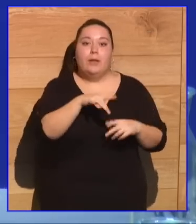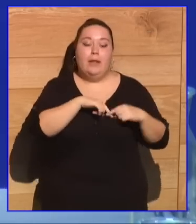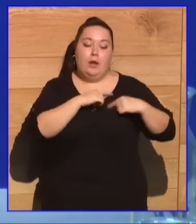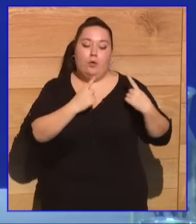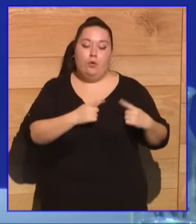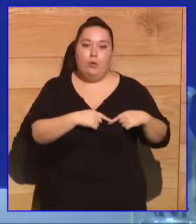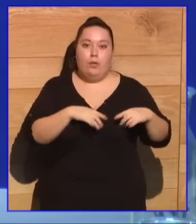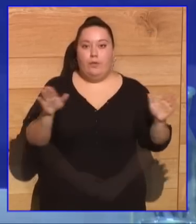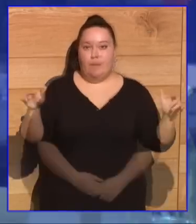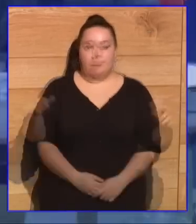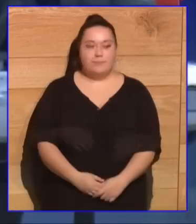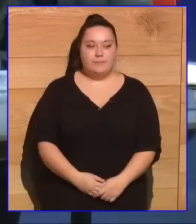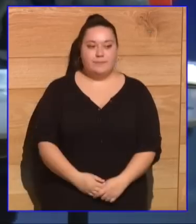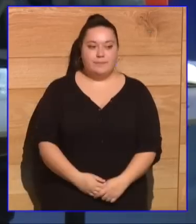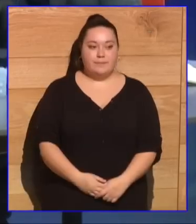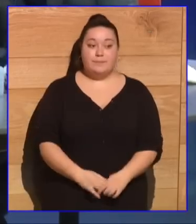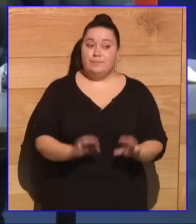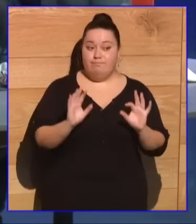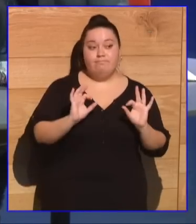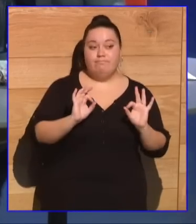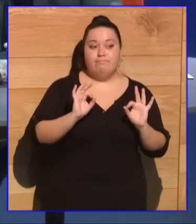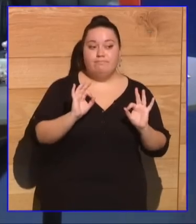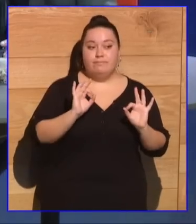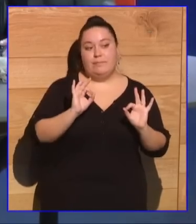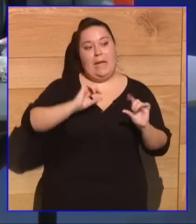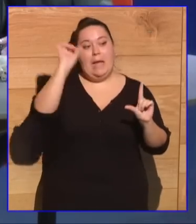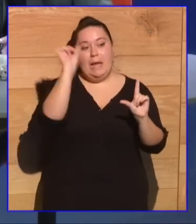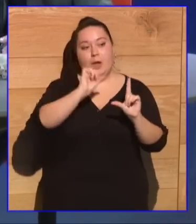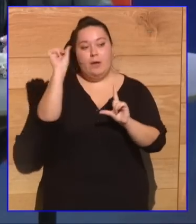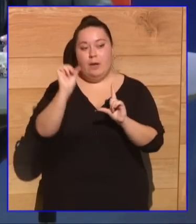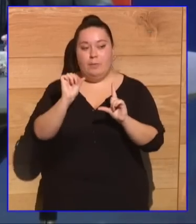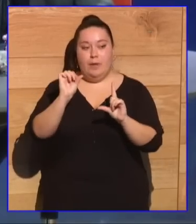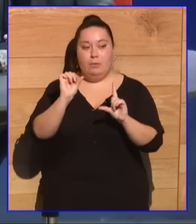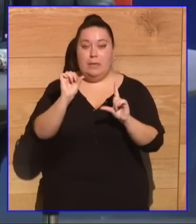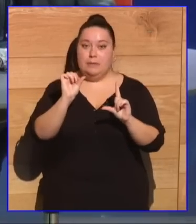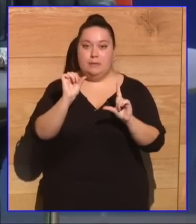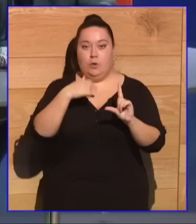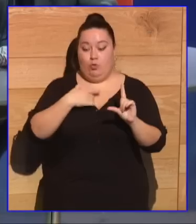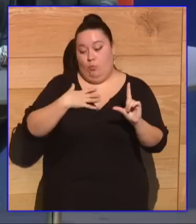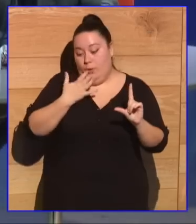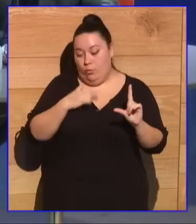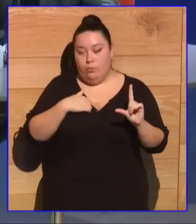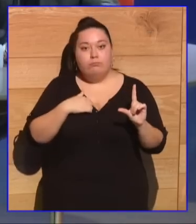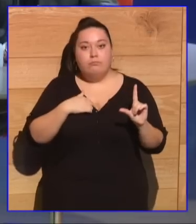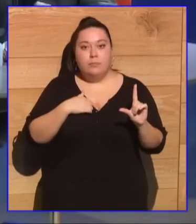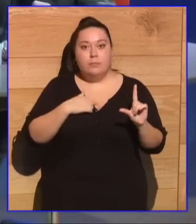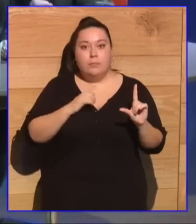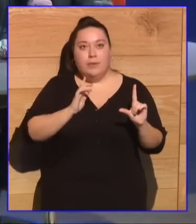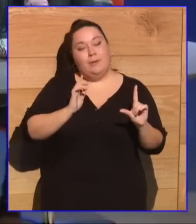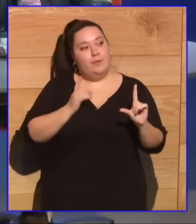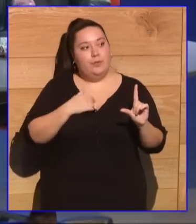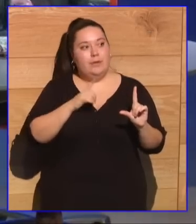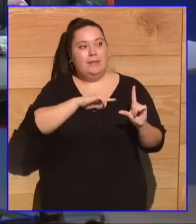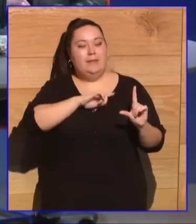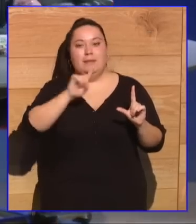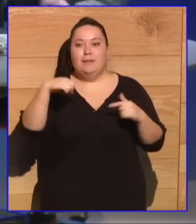corazón del ángel. Y es eso, es una de esas películas de las que no sales, por lo menos yo, no sales igual que entraste. Voy